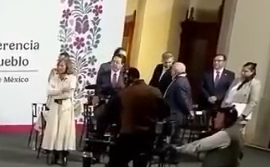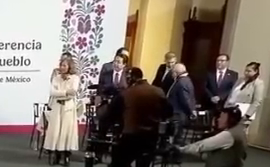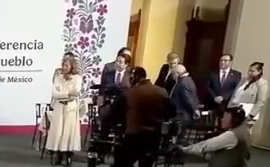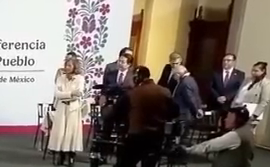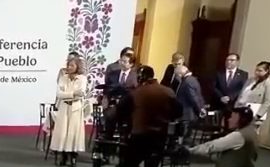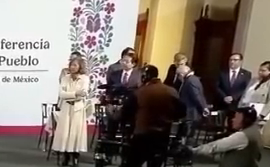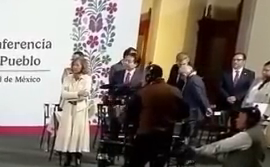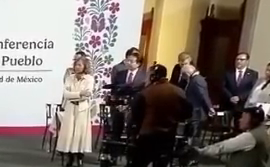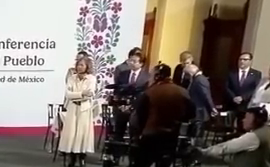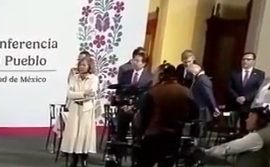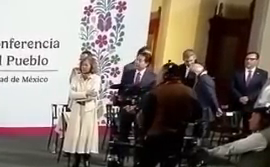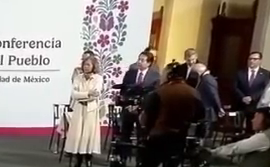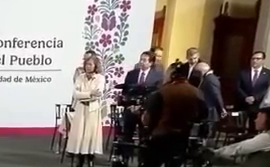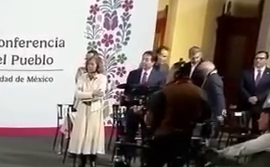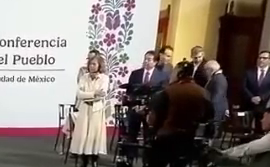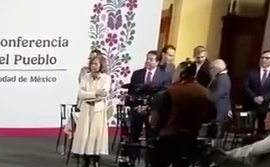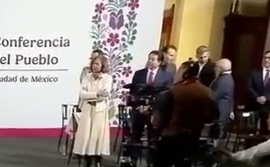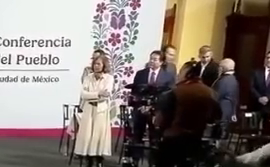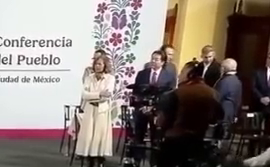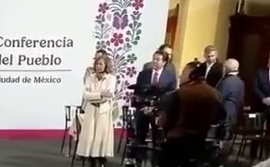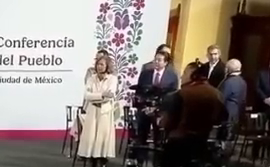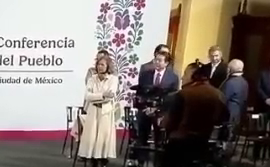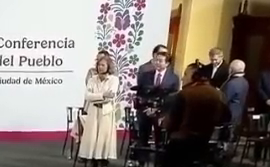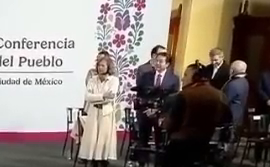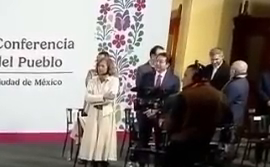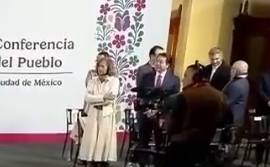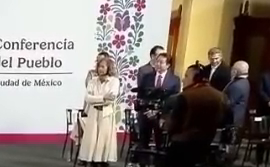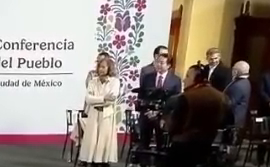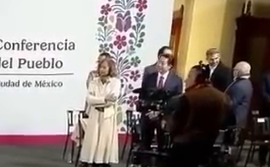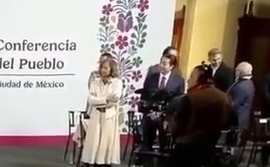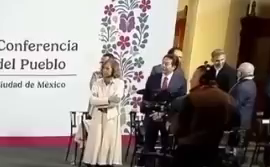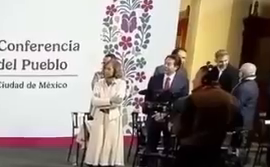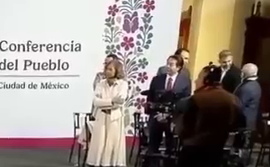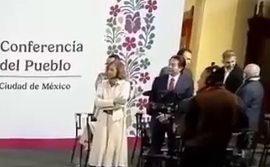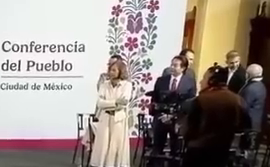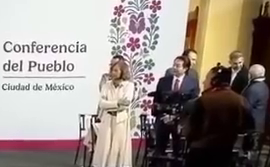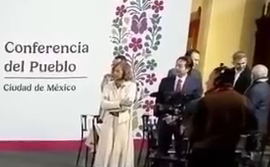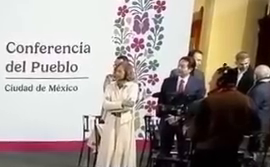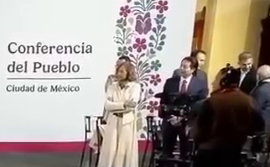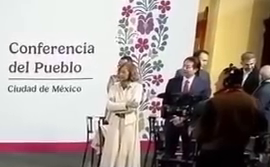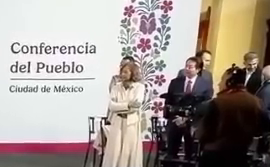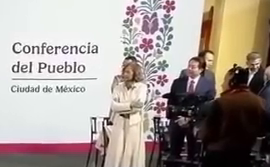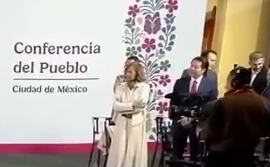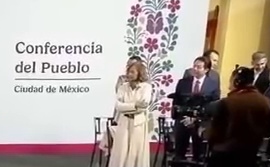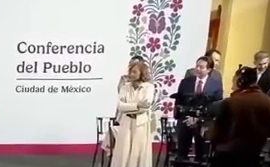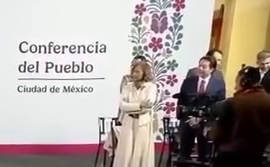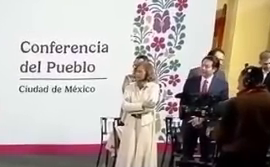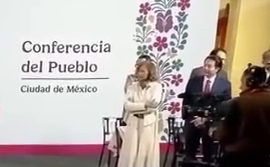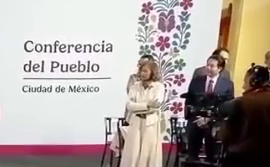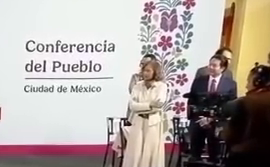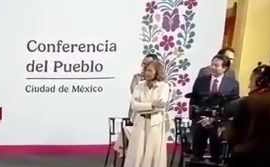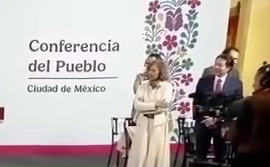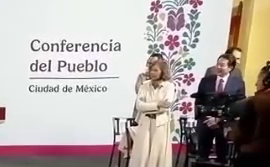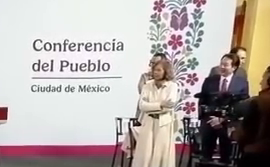¿A poco van a alcanzar 2? ¿Hay más? Ah. ¿Quién la corta? A ver.